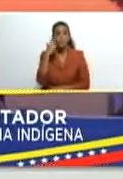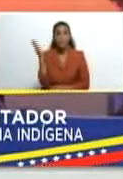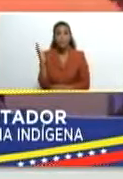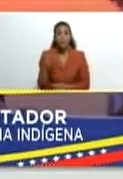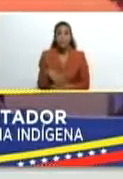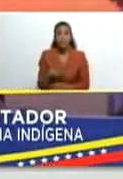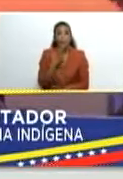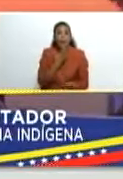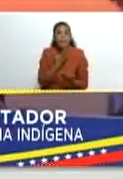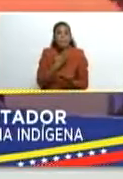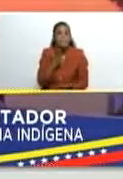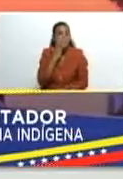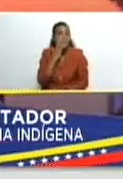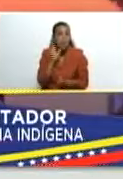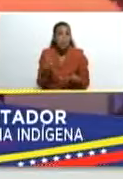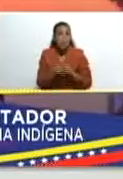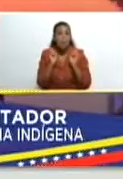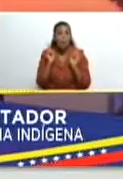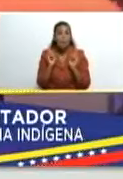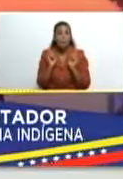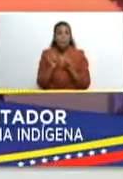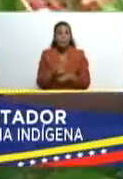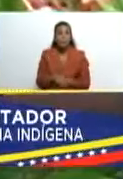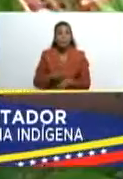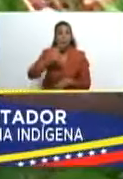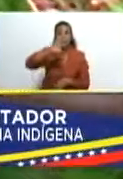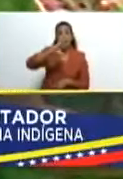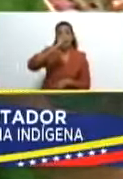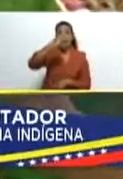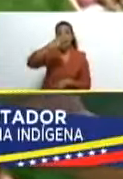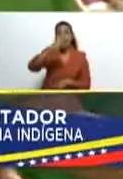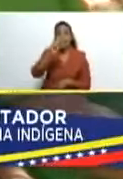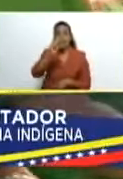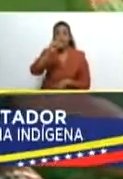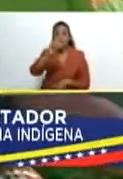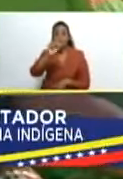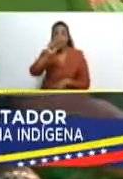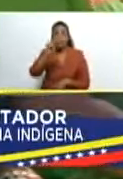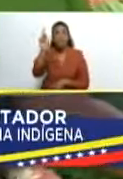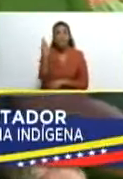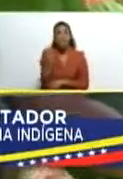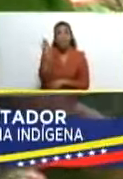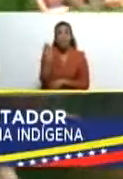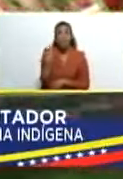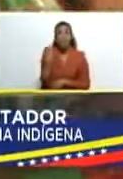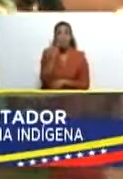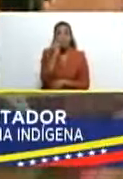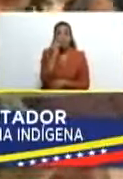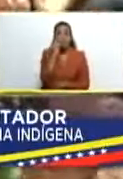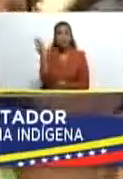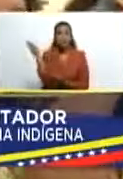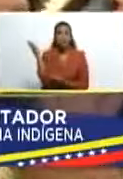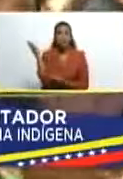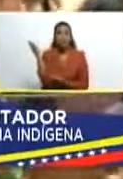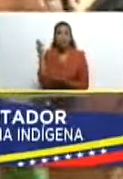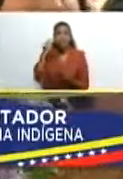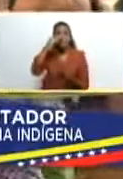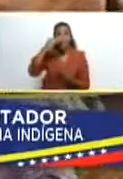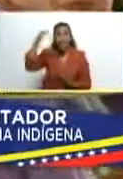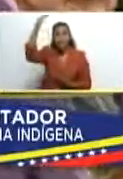nuestra madre, chamana mayor de Venezuela, diputada Noelí Pocaterra, la chamán